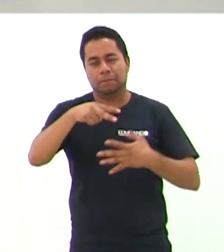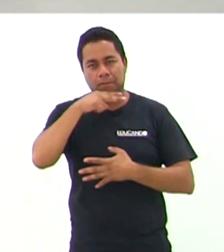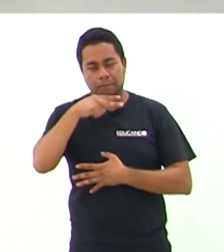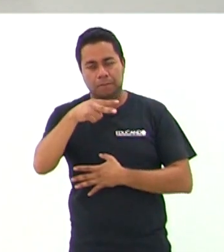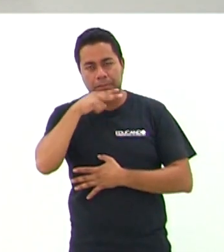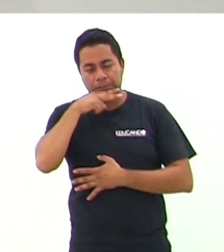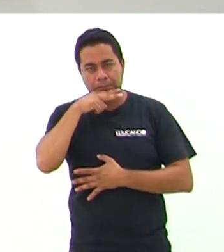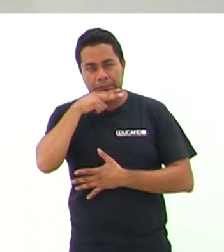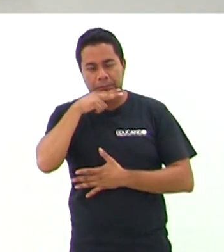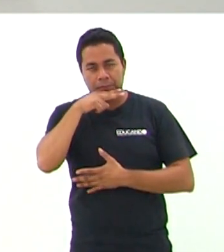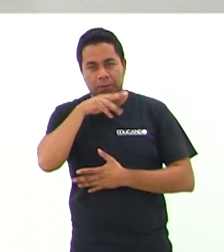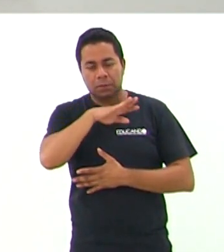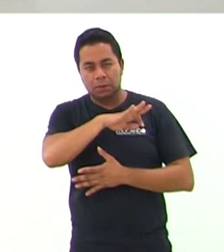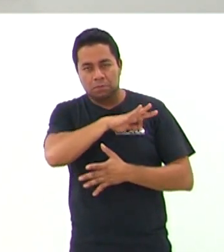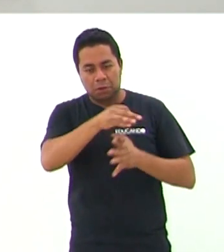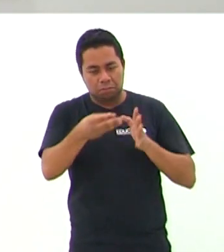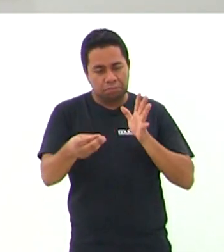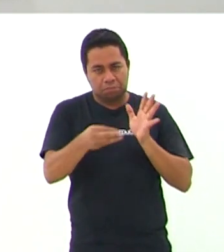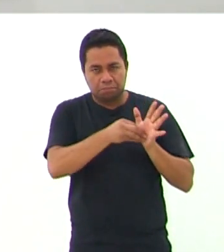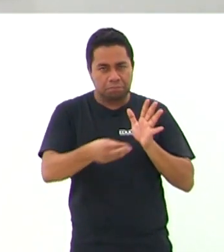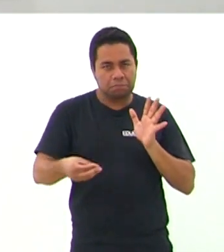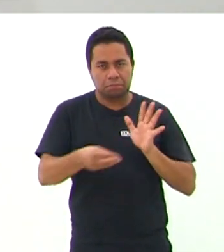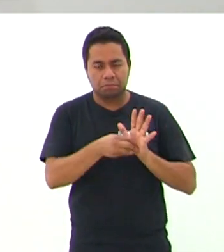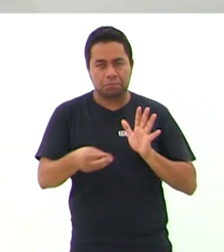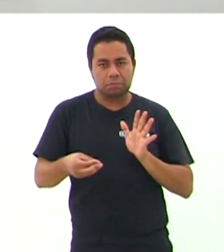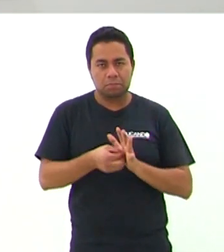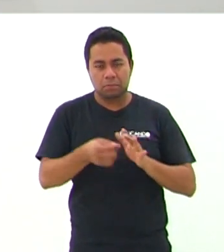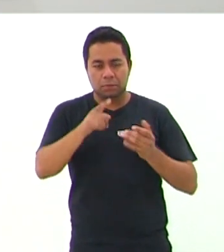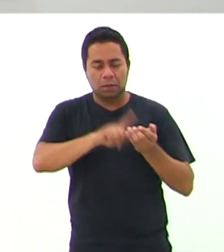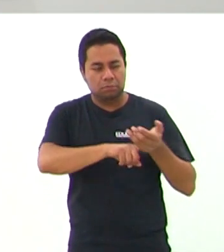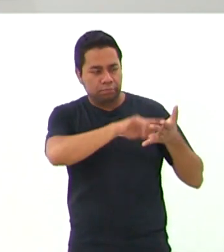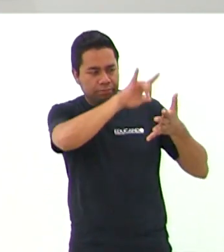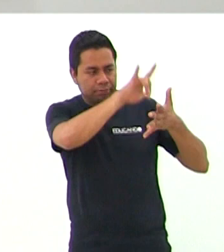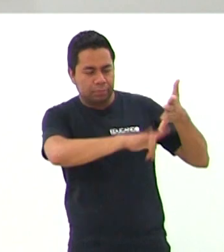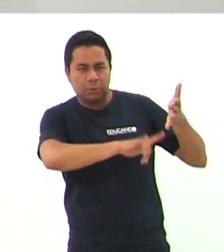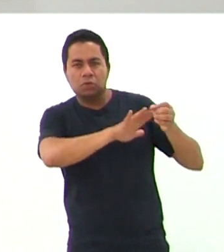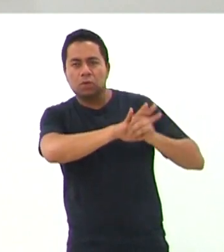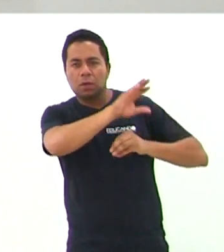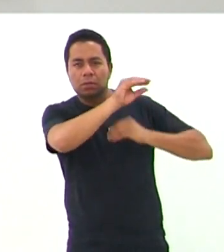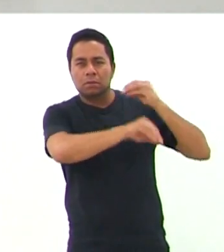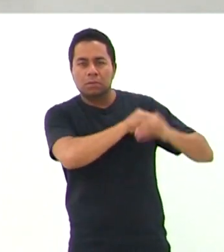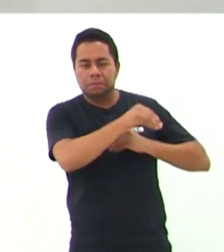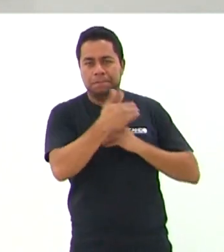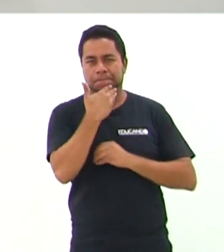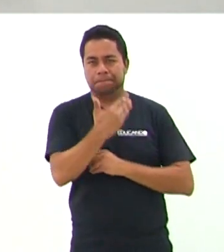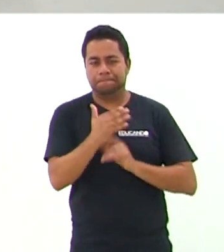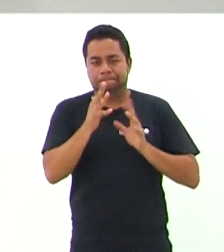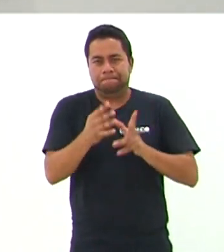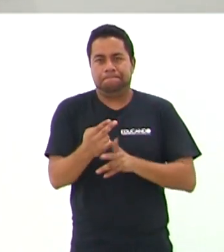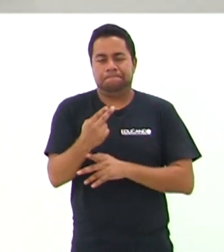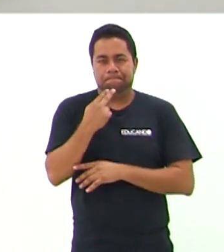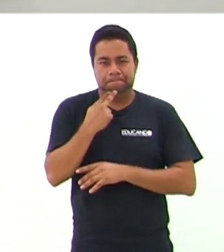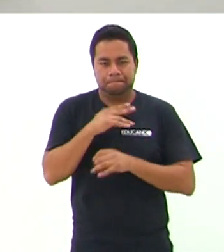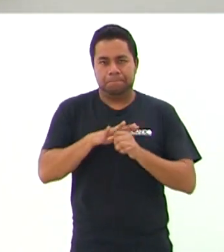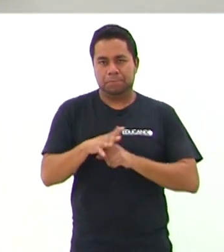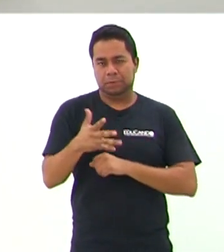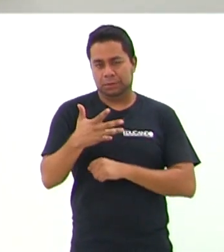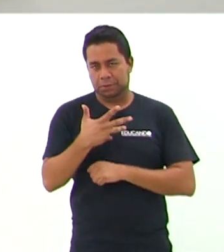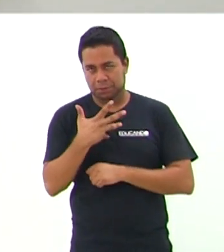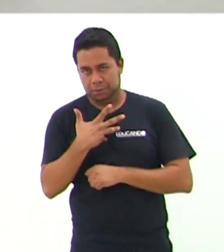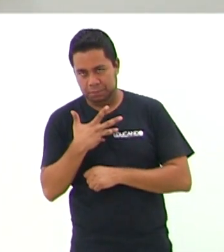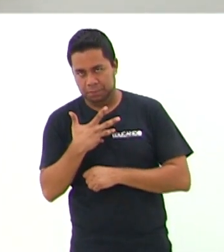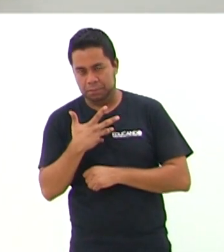pueden integrar nuestra lámina. Bien, ya utilizamos el de tener, que